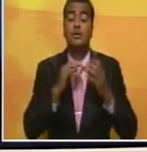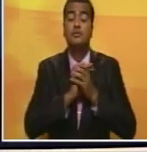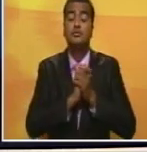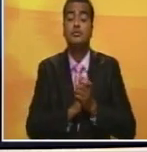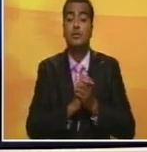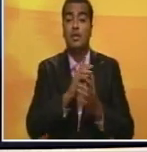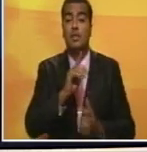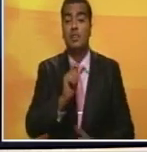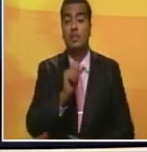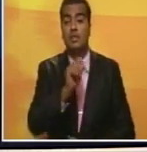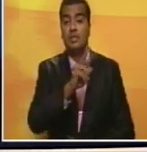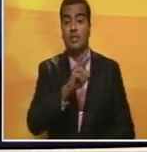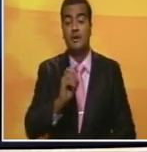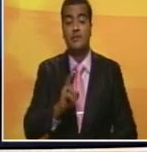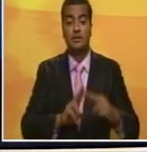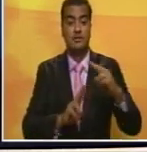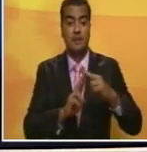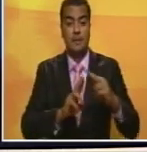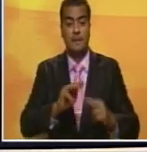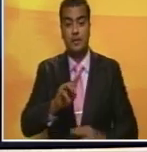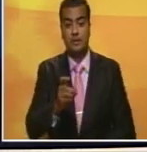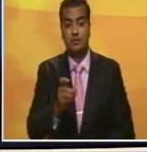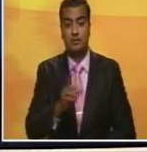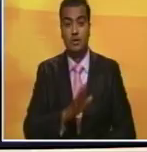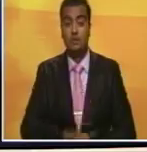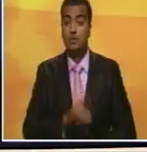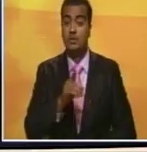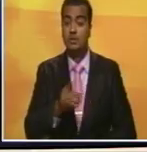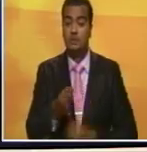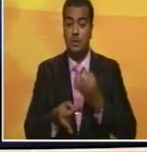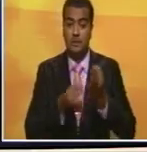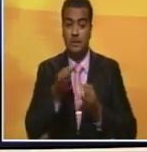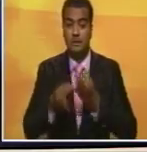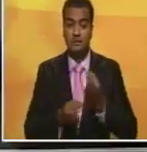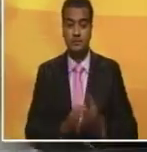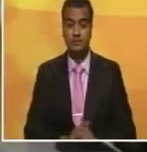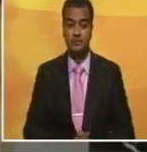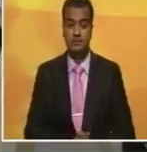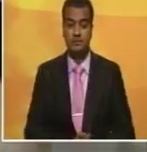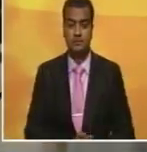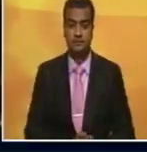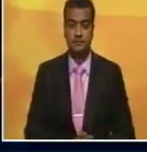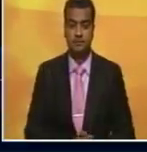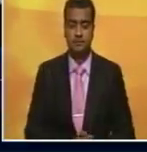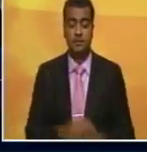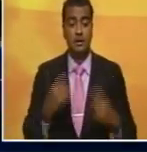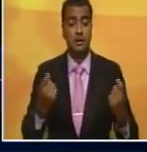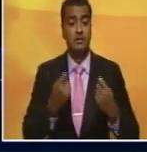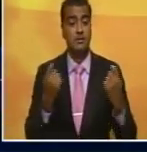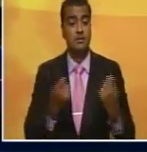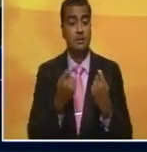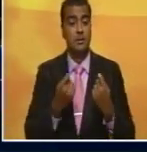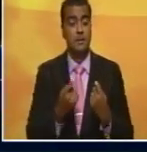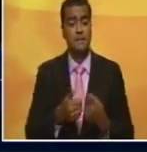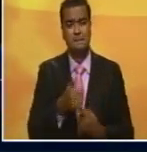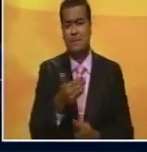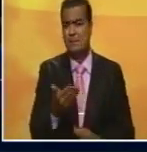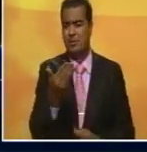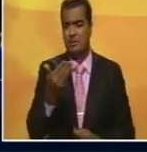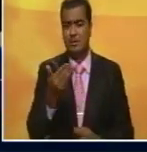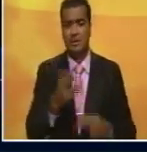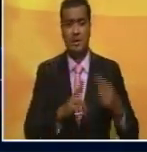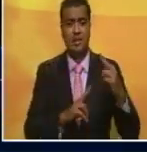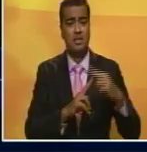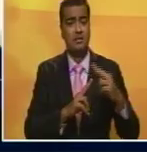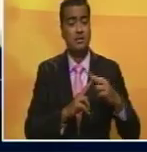Táriba, patrona del estado Táchira. Mariné Glot estuvo allí y nos cuenta los detalles. Durante la celebración mariana más importante de